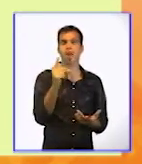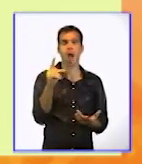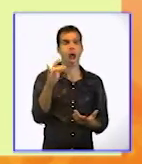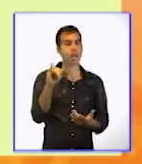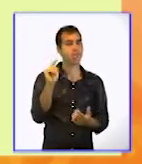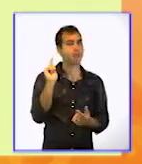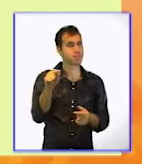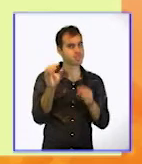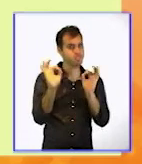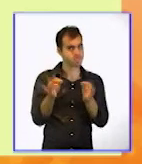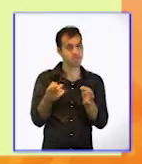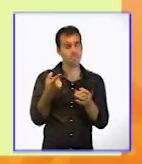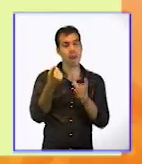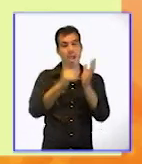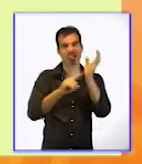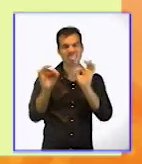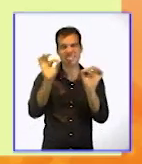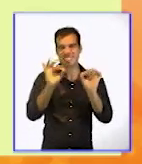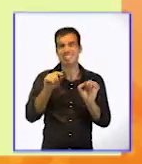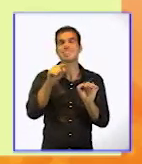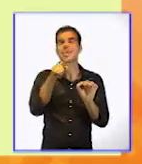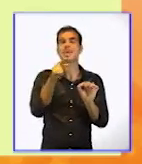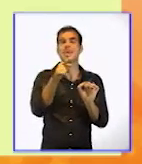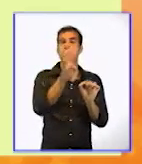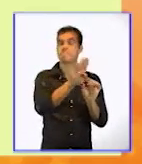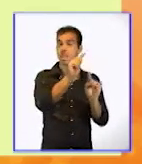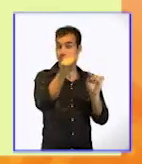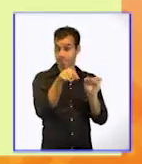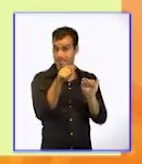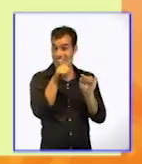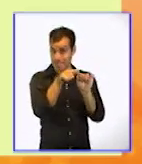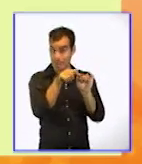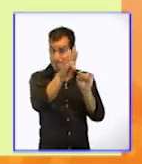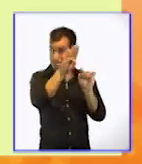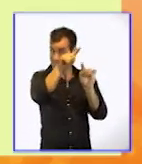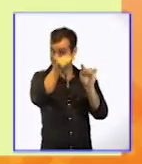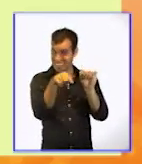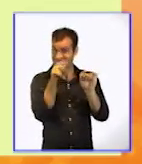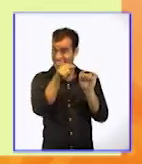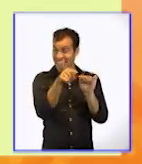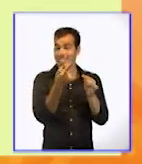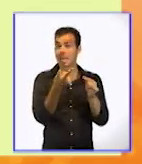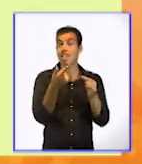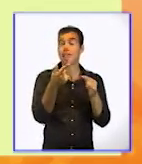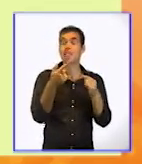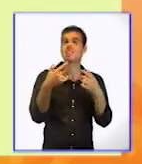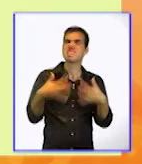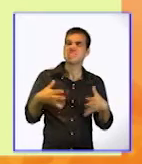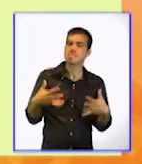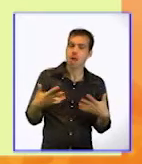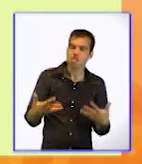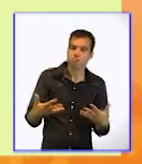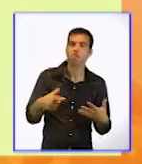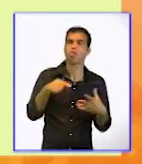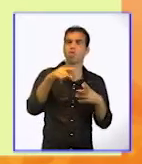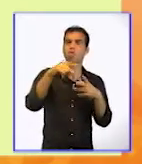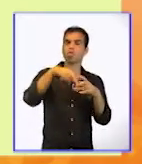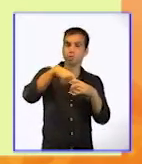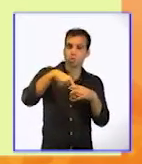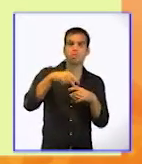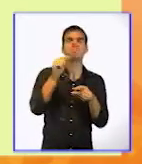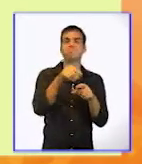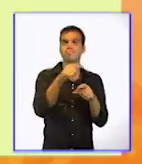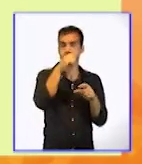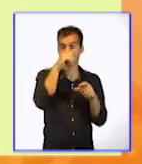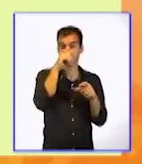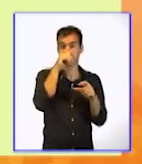el electrolito del inciso B. Quiere decir que el inciso B es un electrolito débil y soluble, donde usted va a